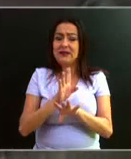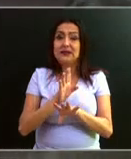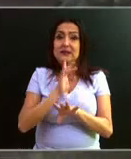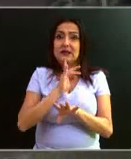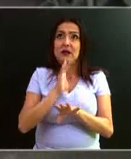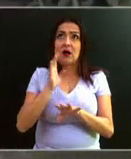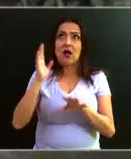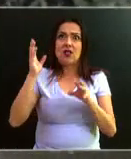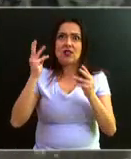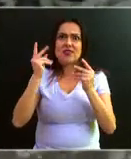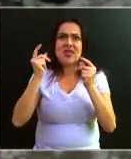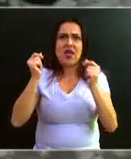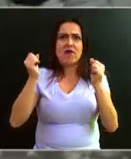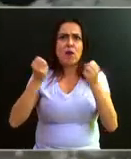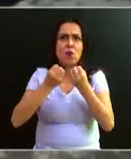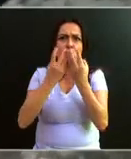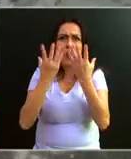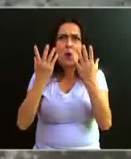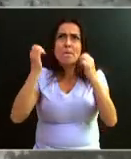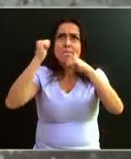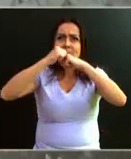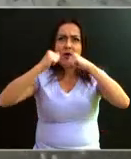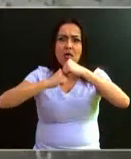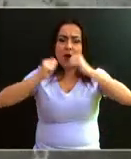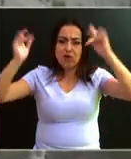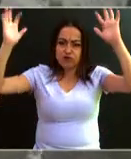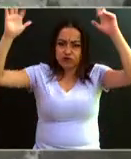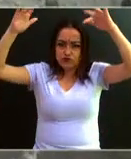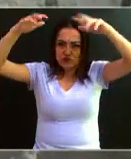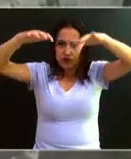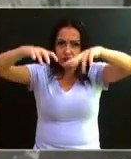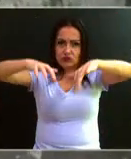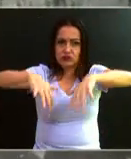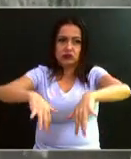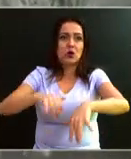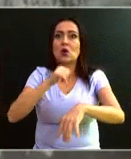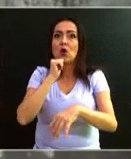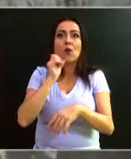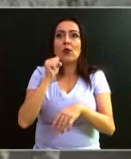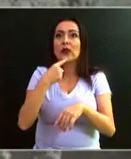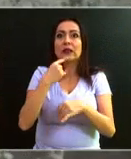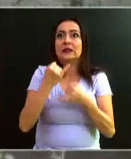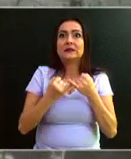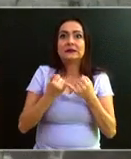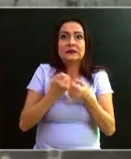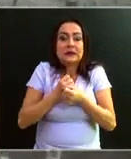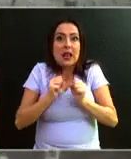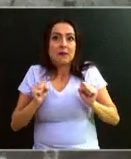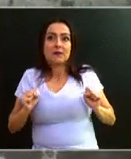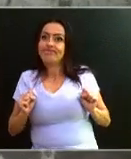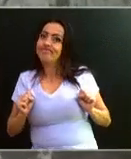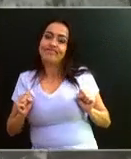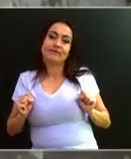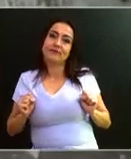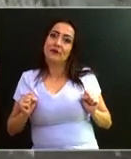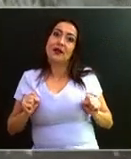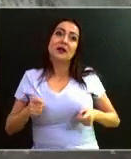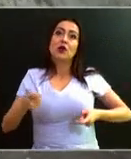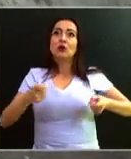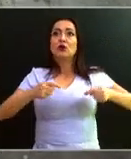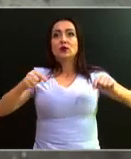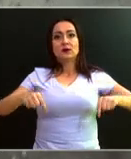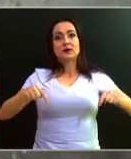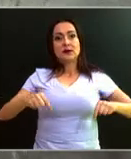se desprendió una gran cantidad de piedras y de tierra de una ladera y no tuvieron reacción para salvar sus vidas. Se llevó el control acá en